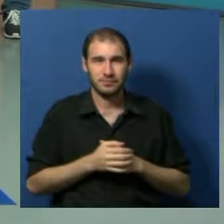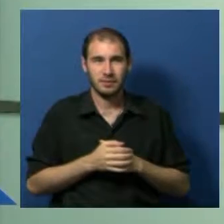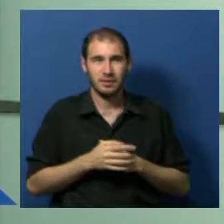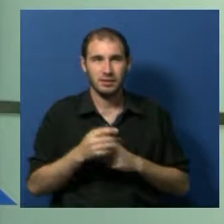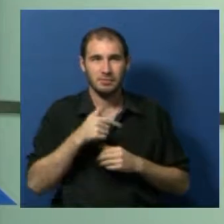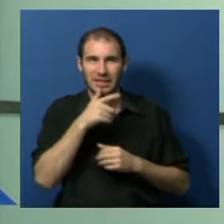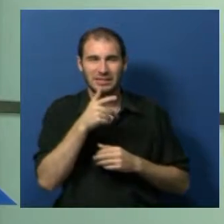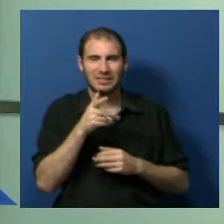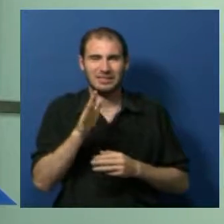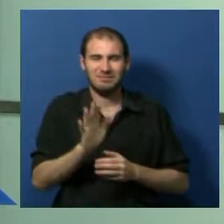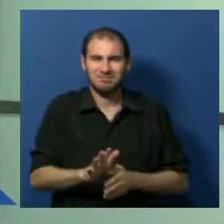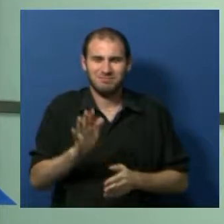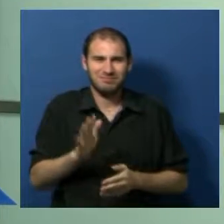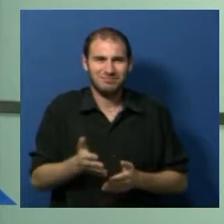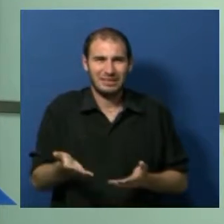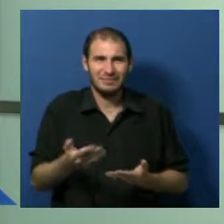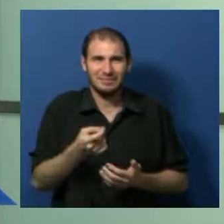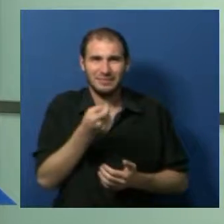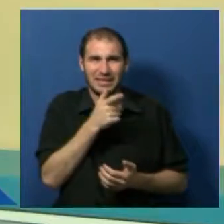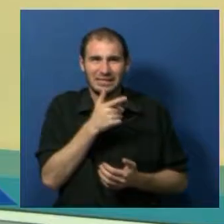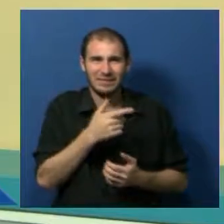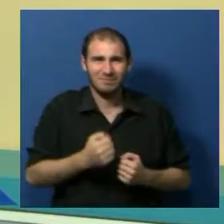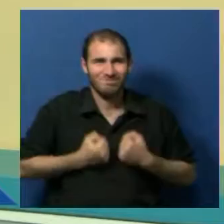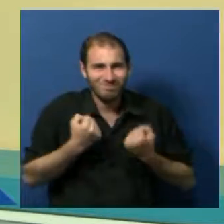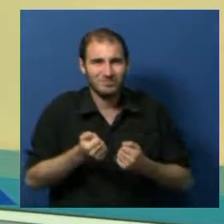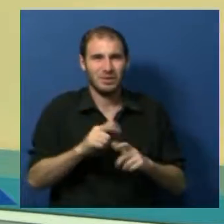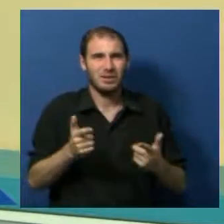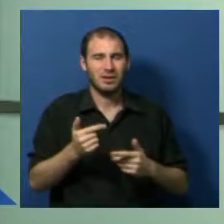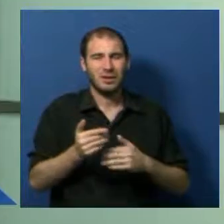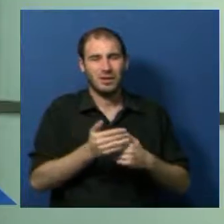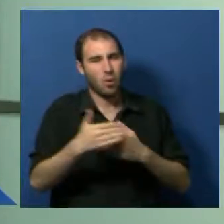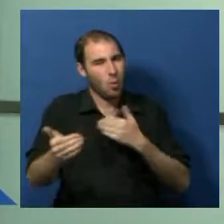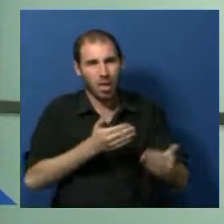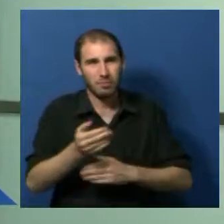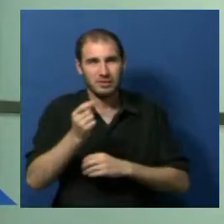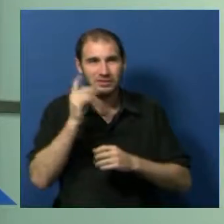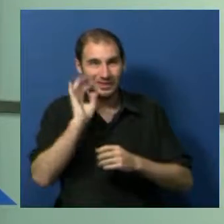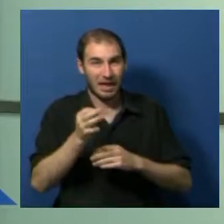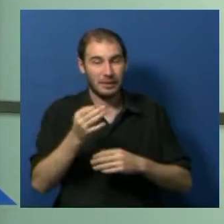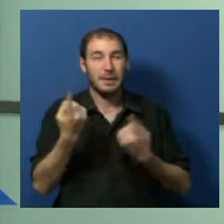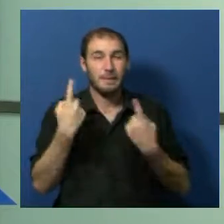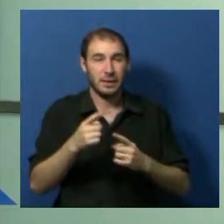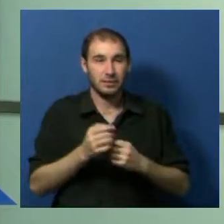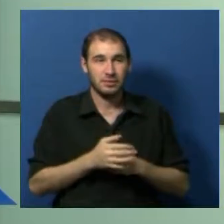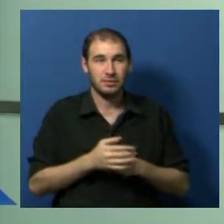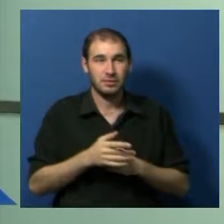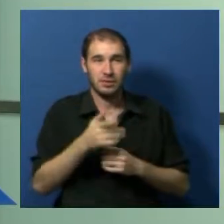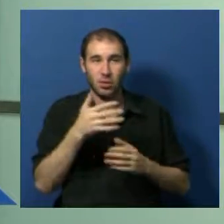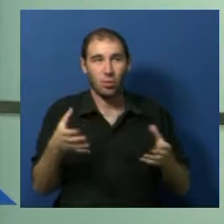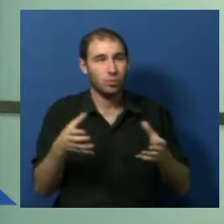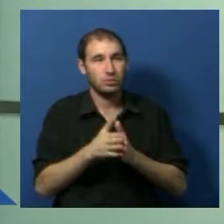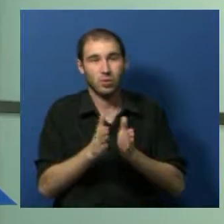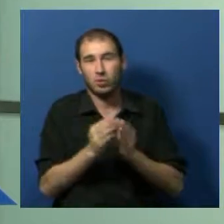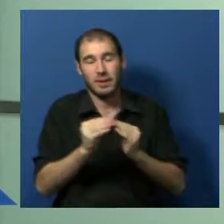vi parco, digamos, no con muchas ganas. Siempre desequilibra porque es un jugador impresionante, pero la verdad que se tiene que juntar más con